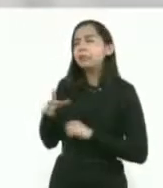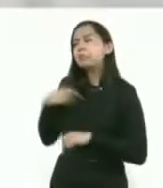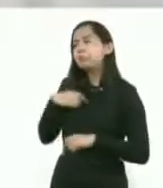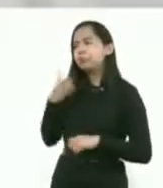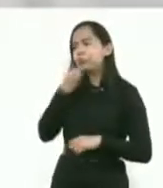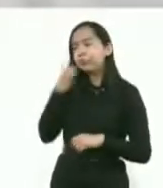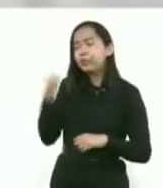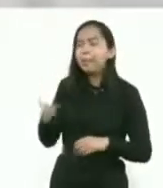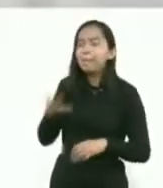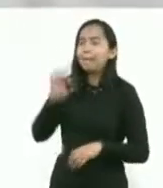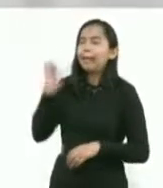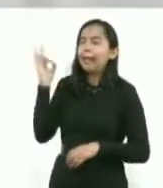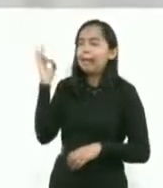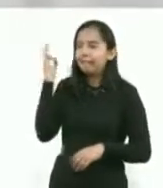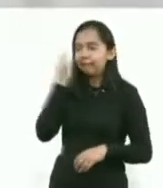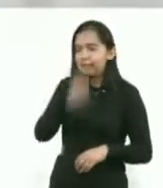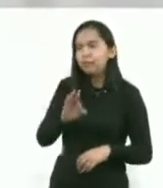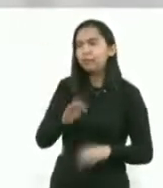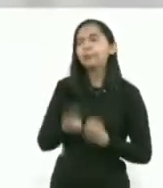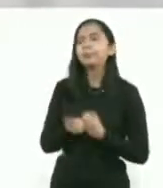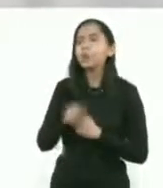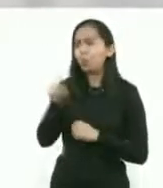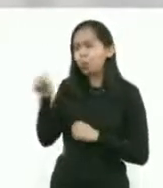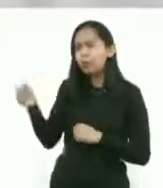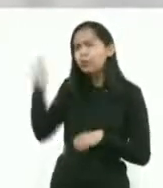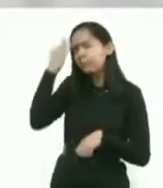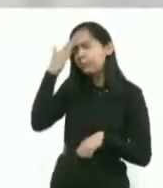saben lo que ocurrió